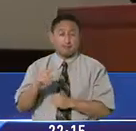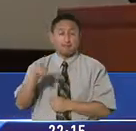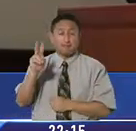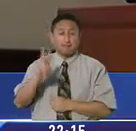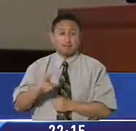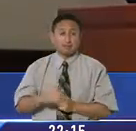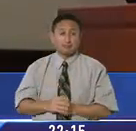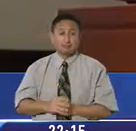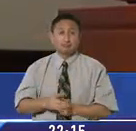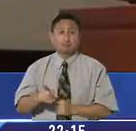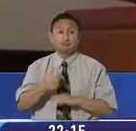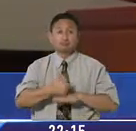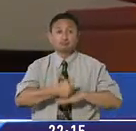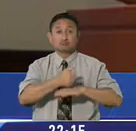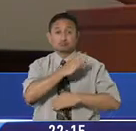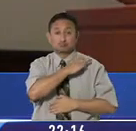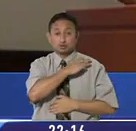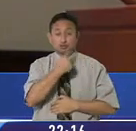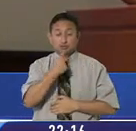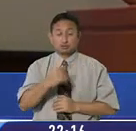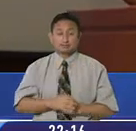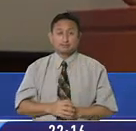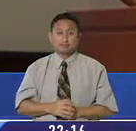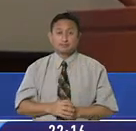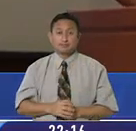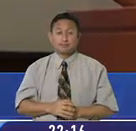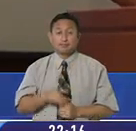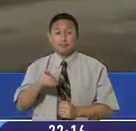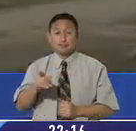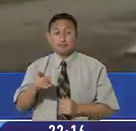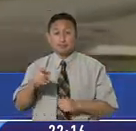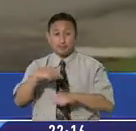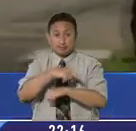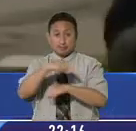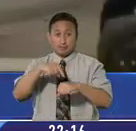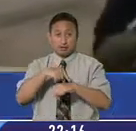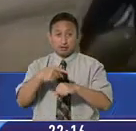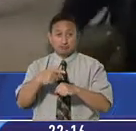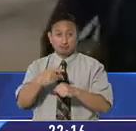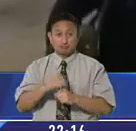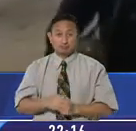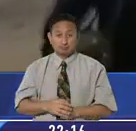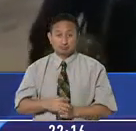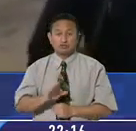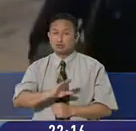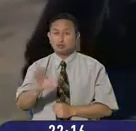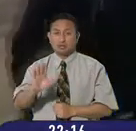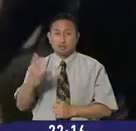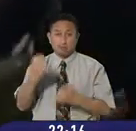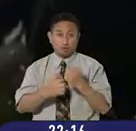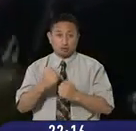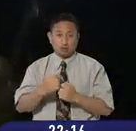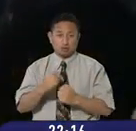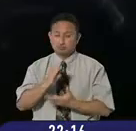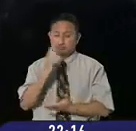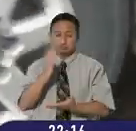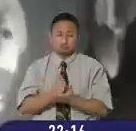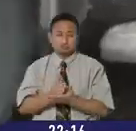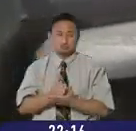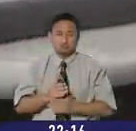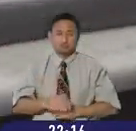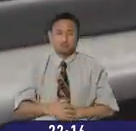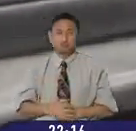el general Zárate garantiza que al menos en esas horas no permitirán ningún movimiento en